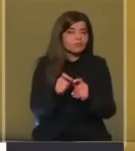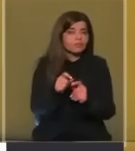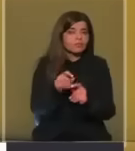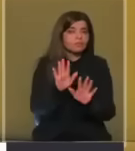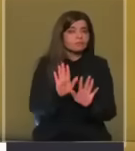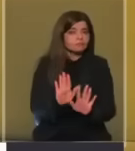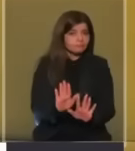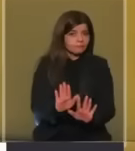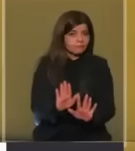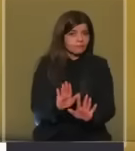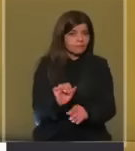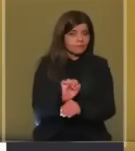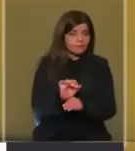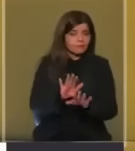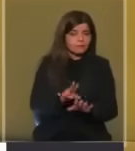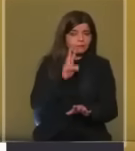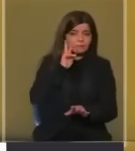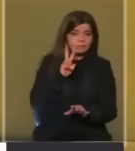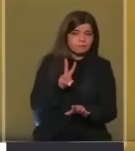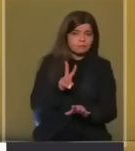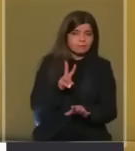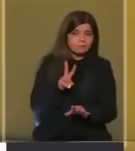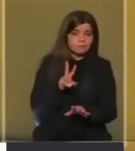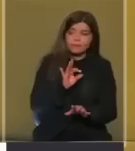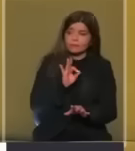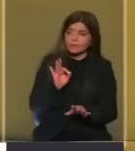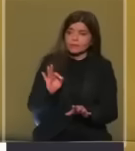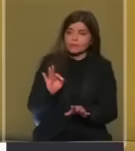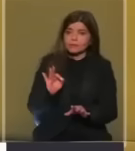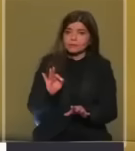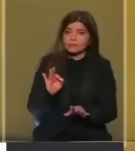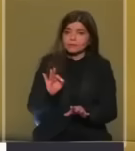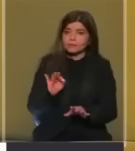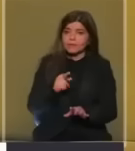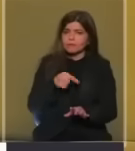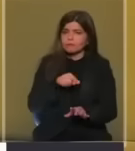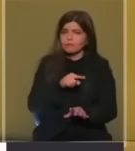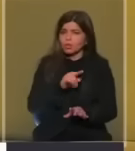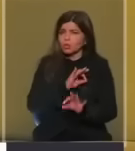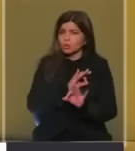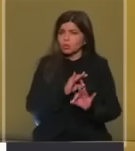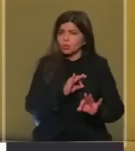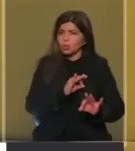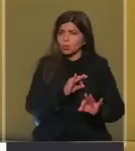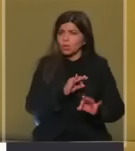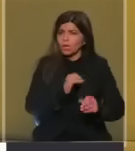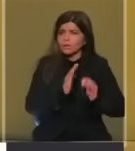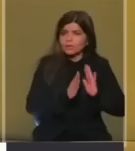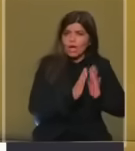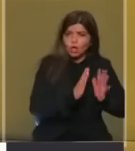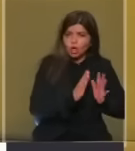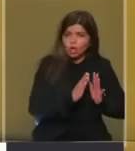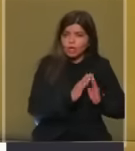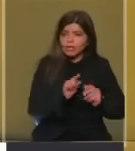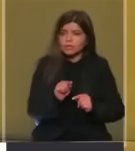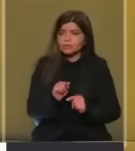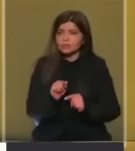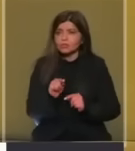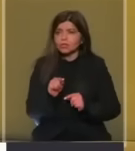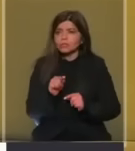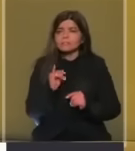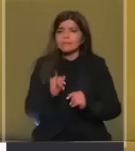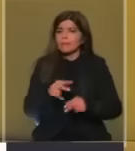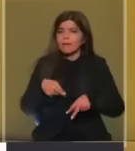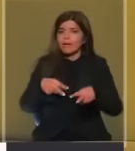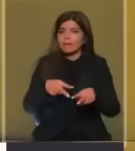para, mira y me dice, los Mursis nunca corren, siempre caminan. Si corren es porque pasa algo.